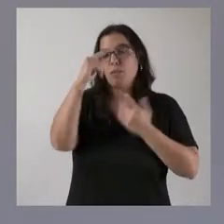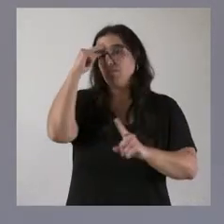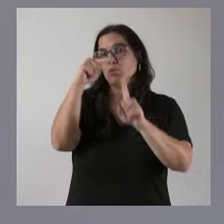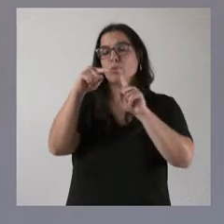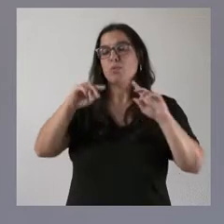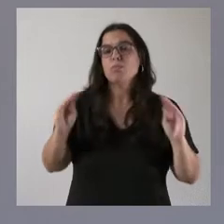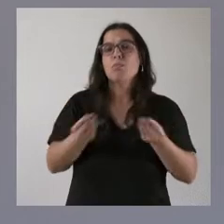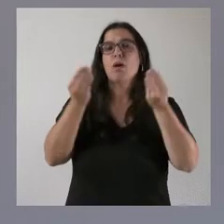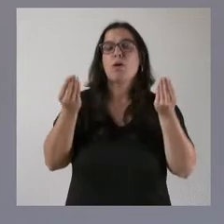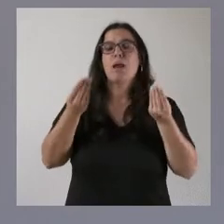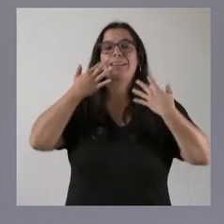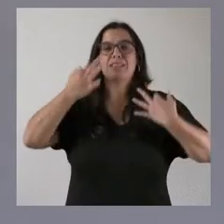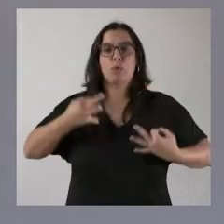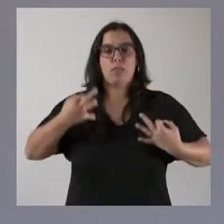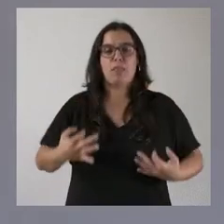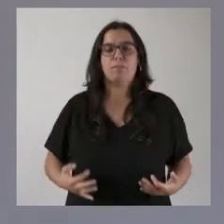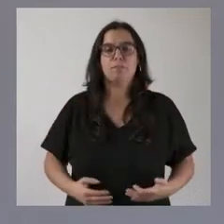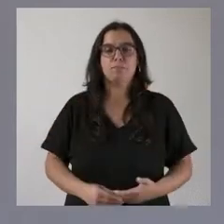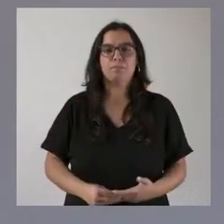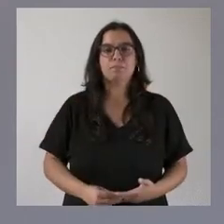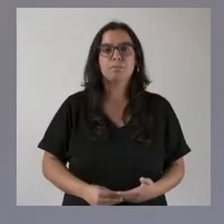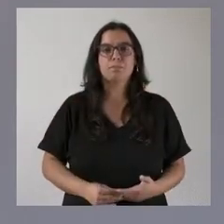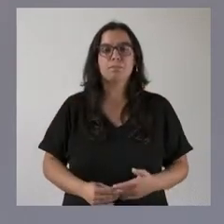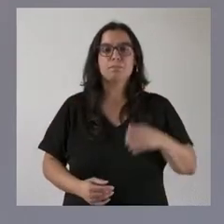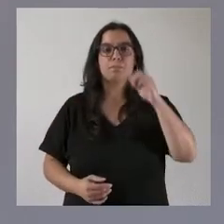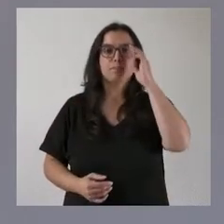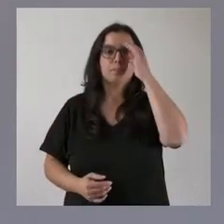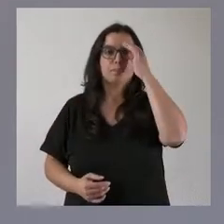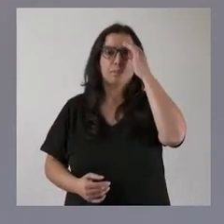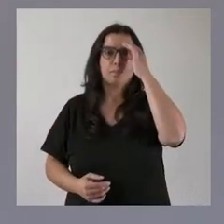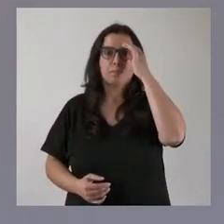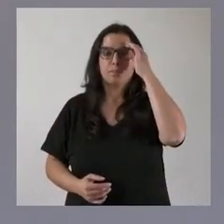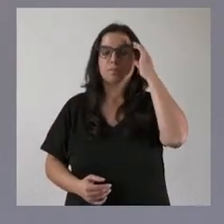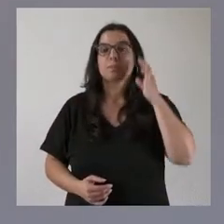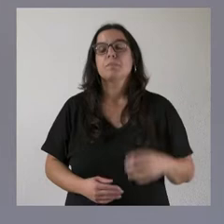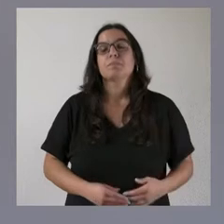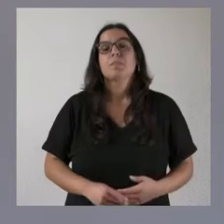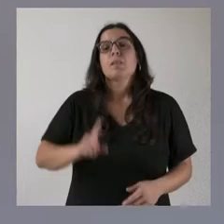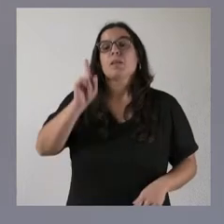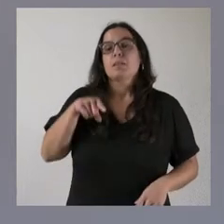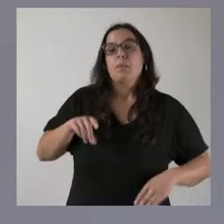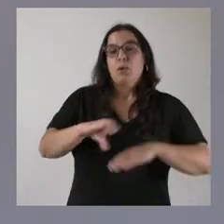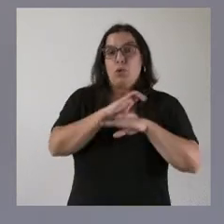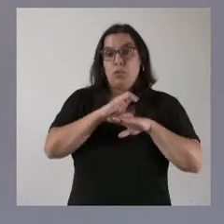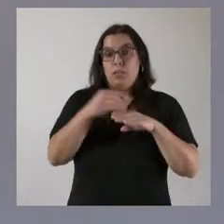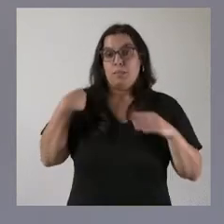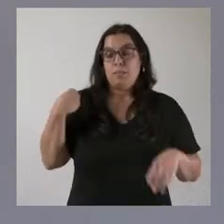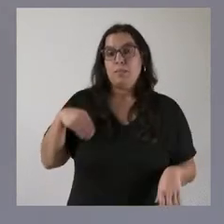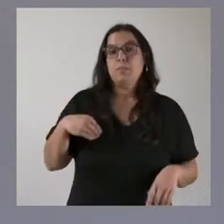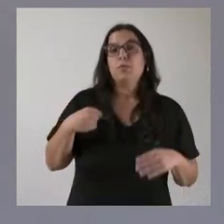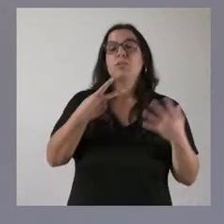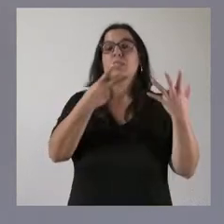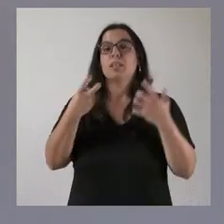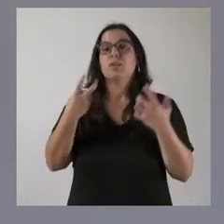el nivel de seguridad en este ámbito en el mismo ámbito competencia de la consejería 760.000 euros